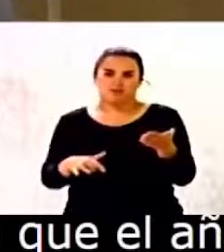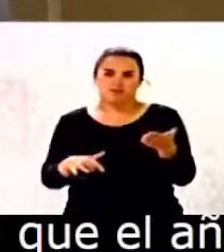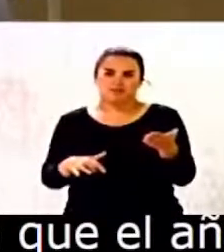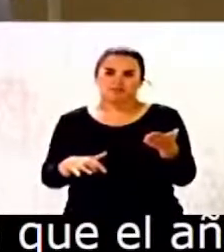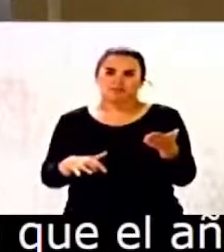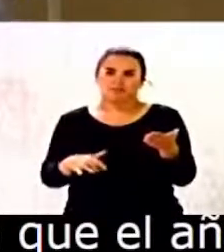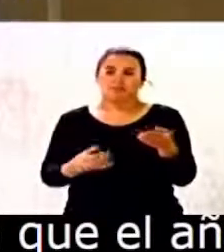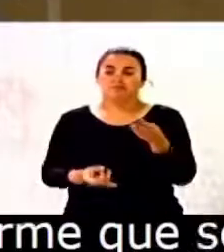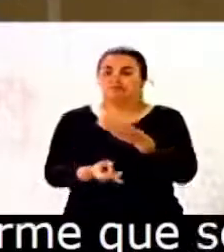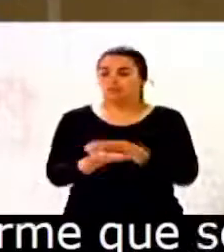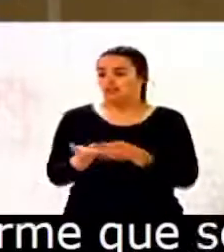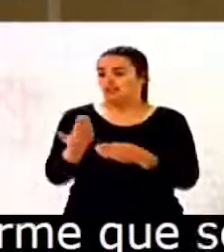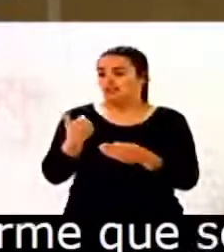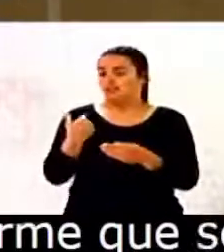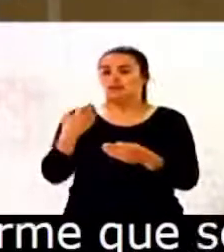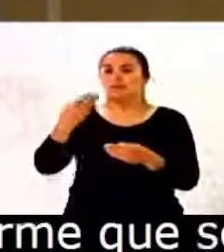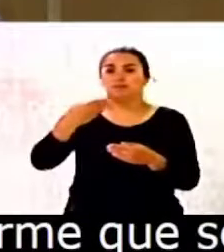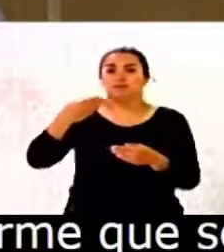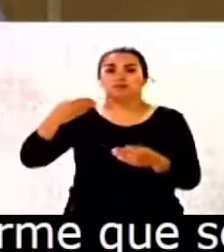se publicó ayer de BBV